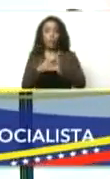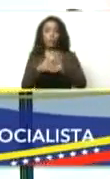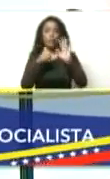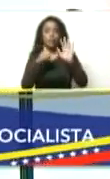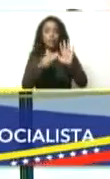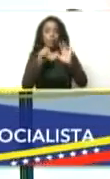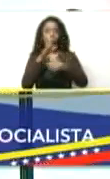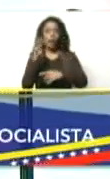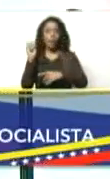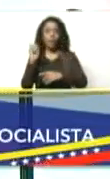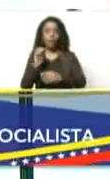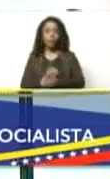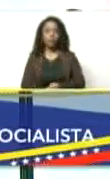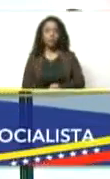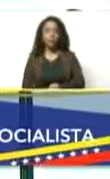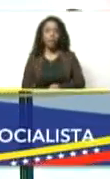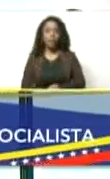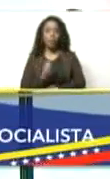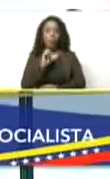40.640, o sea, de